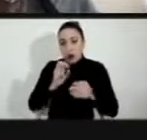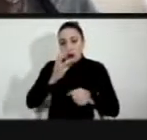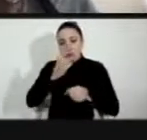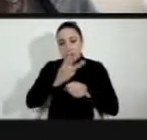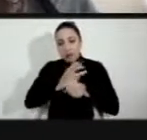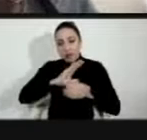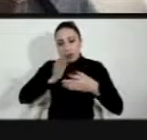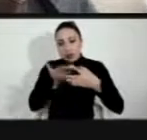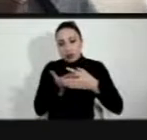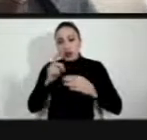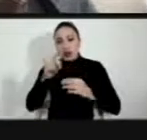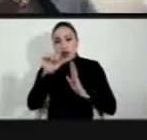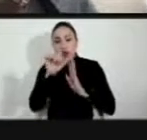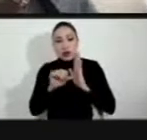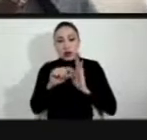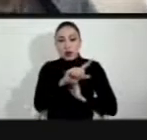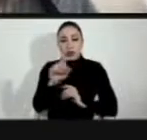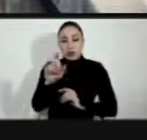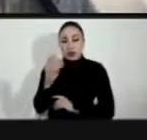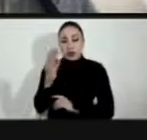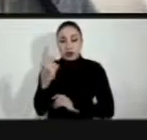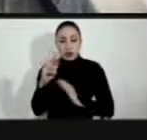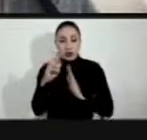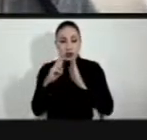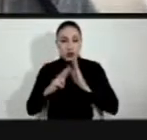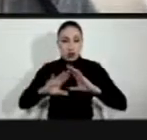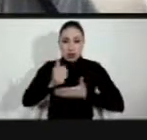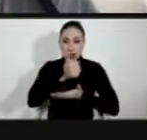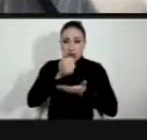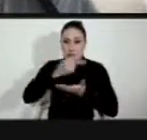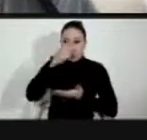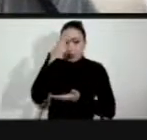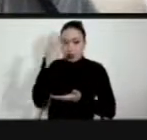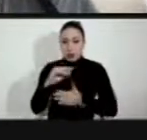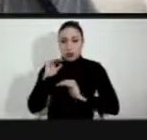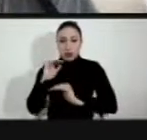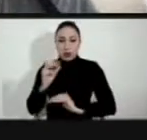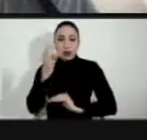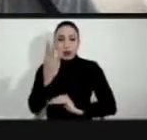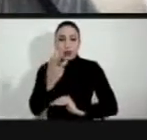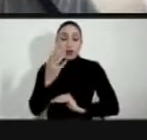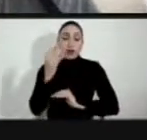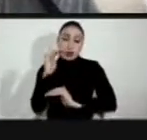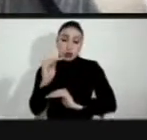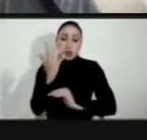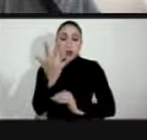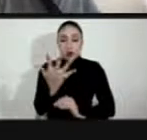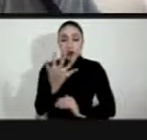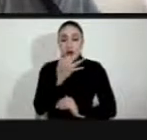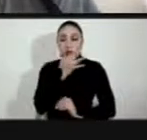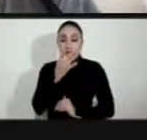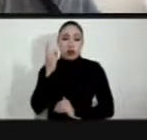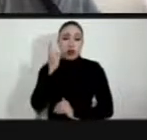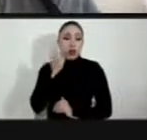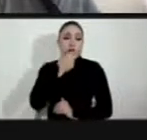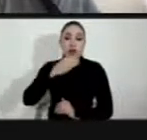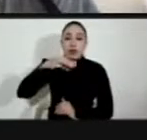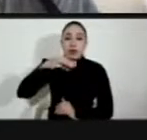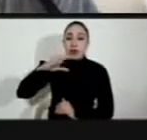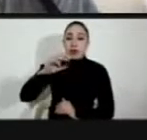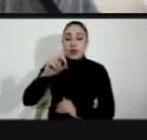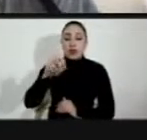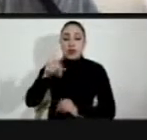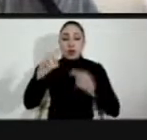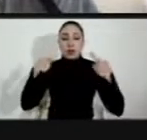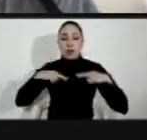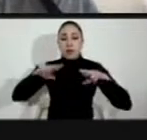Reglamento del Congreso de la Ciudad de México, se concede uso de la palabra hasta por 5 minutos al diputado Miguel Ángel Macedo Escartina, a nombre de la Comisión de Movilidad.